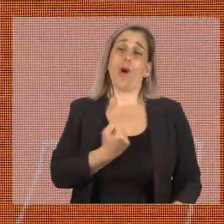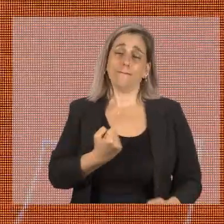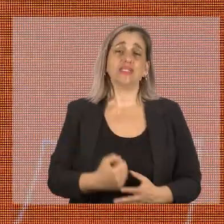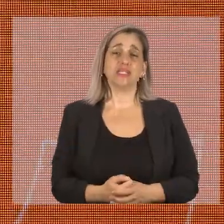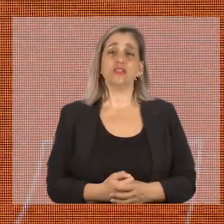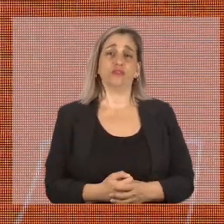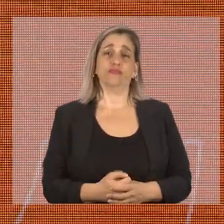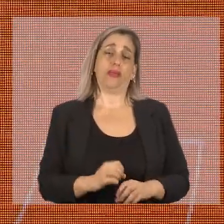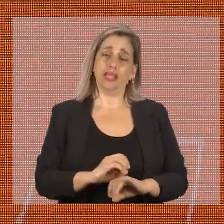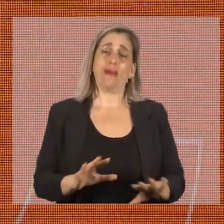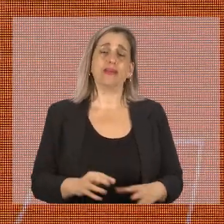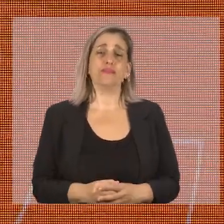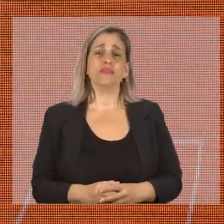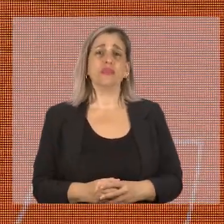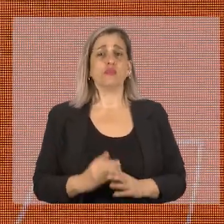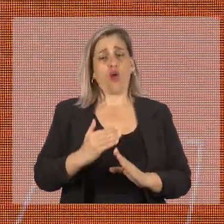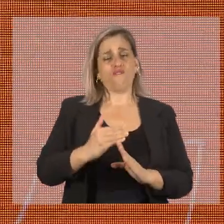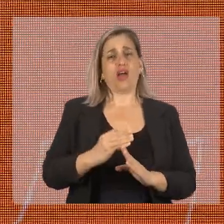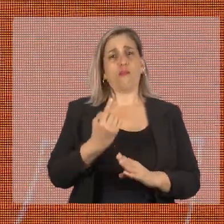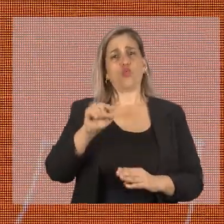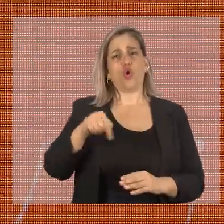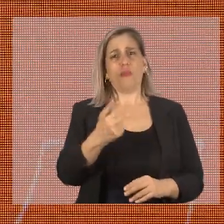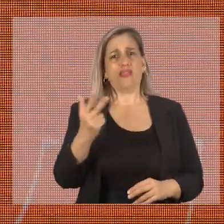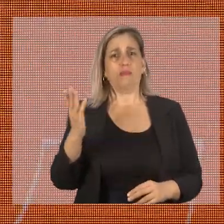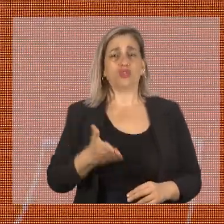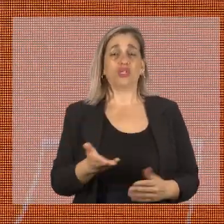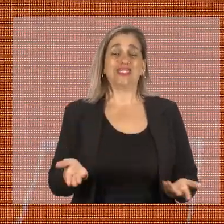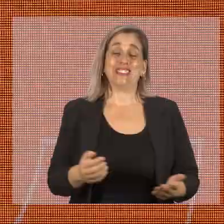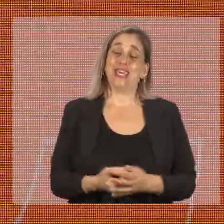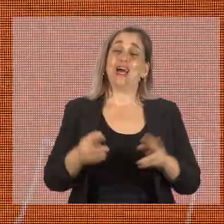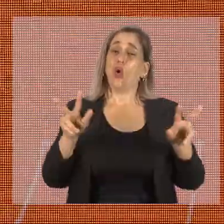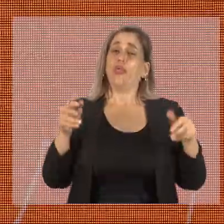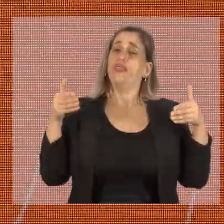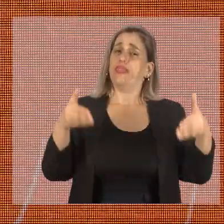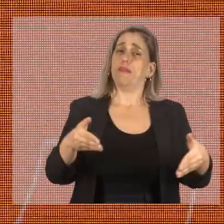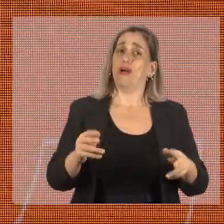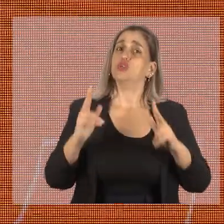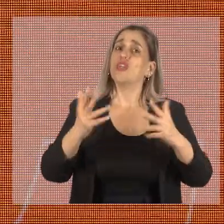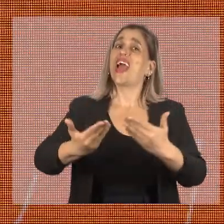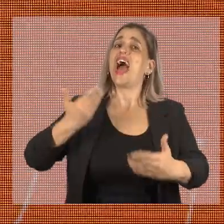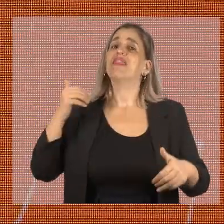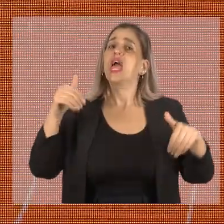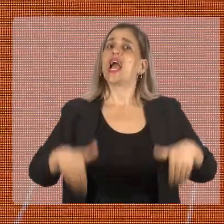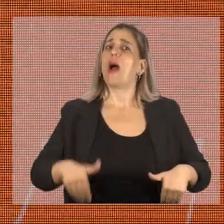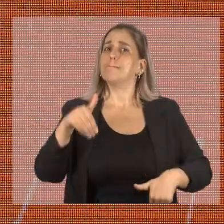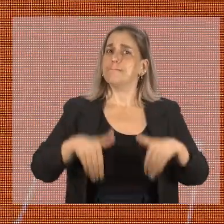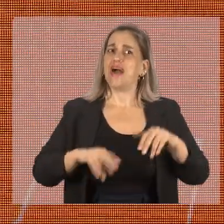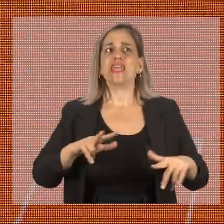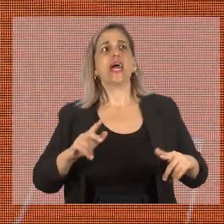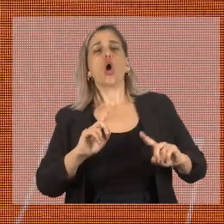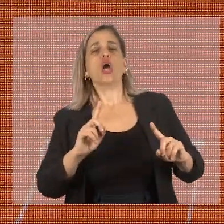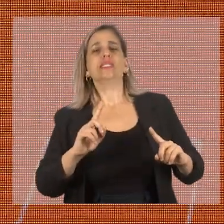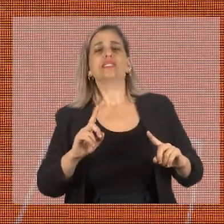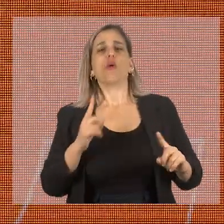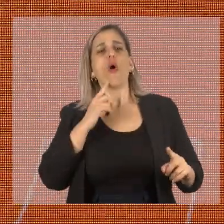sí, no estamos bien. Igual lo bajamos 1,3%. Ahí tenemos un tema que, como yo decía en campaña, no vale